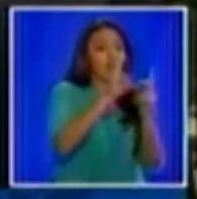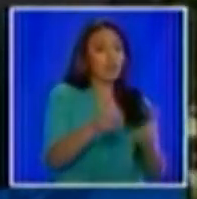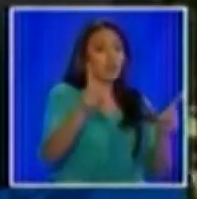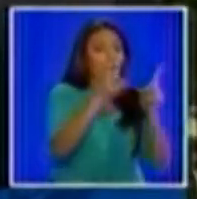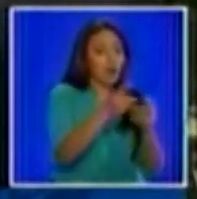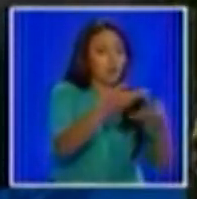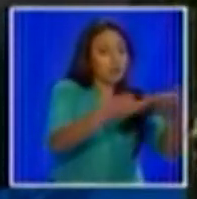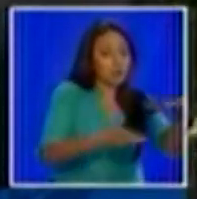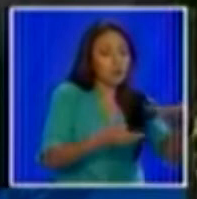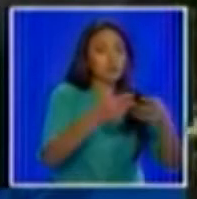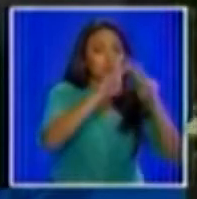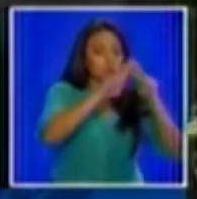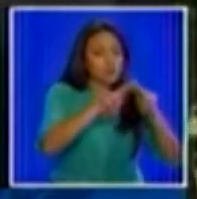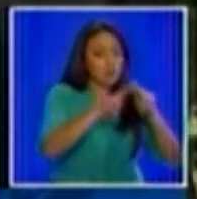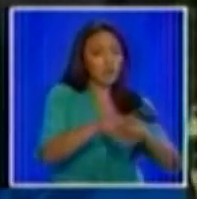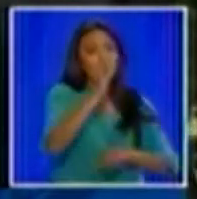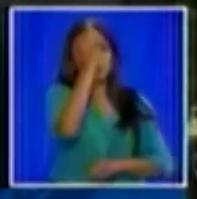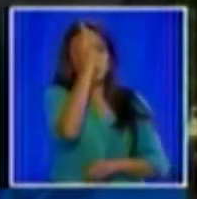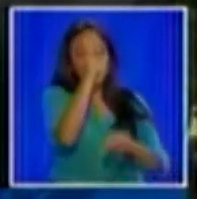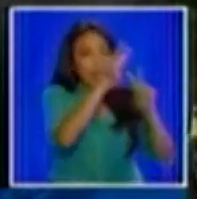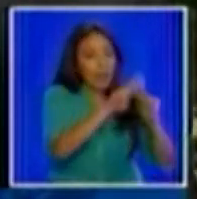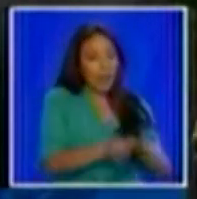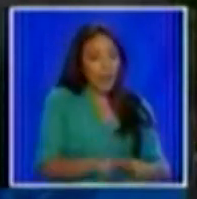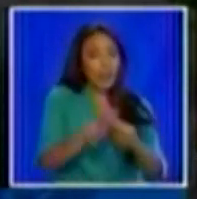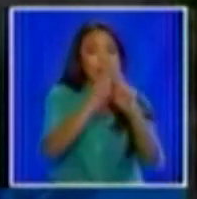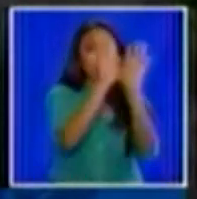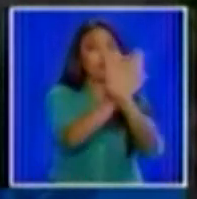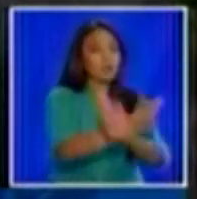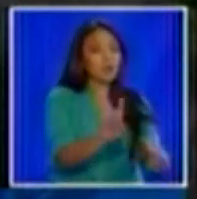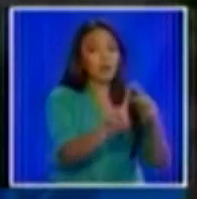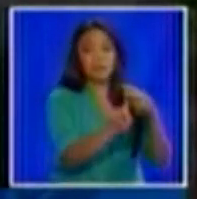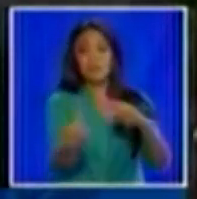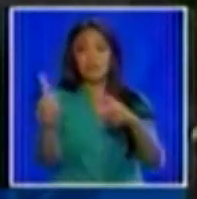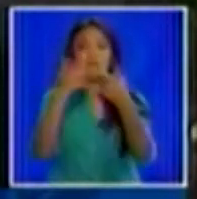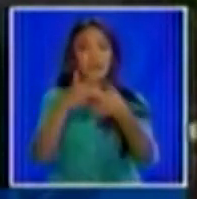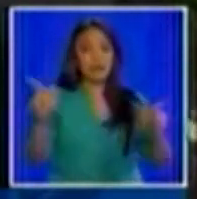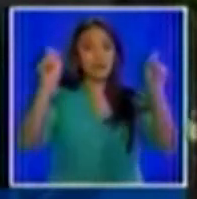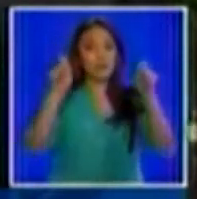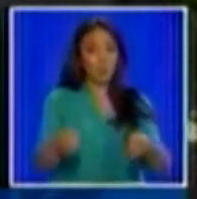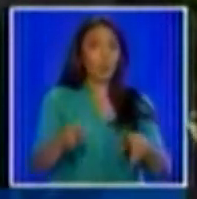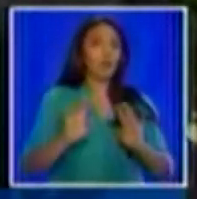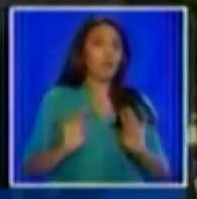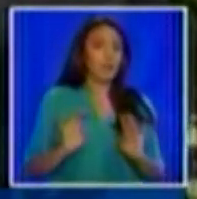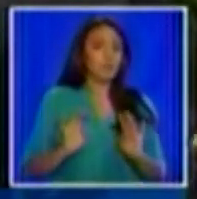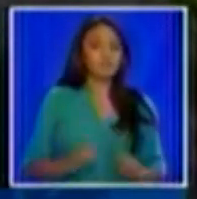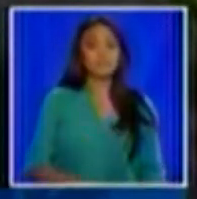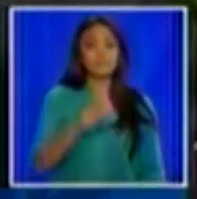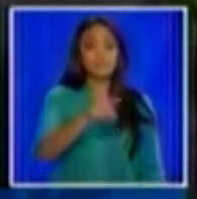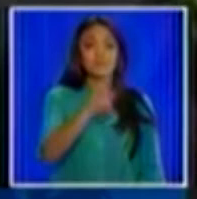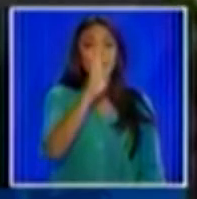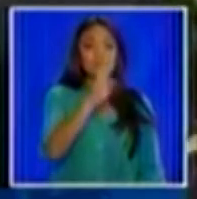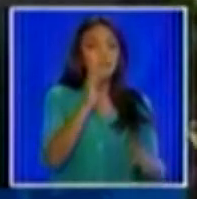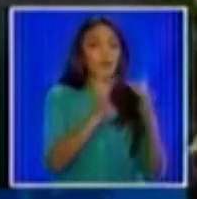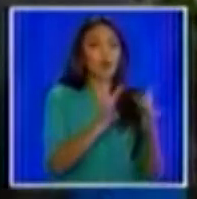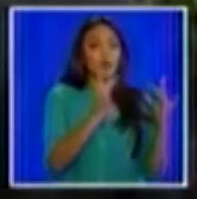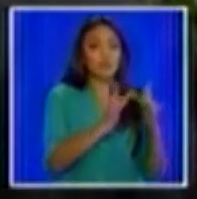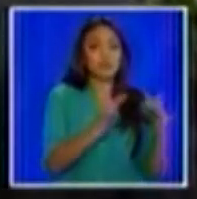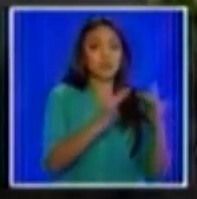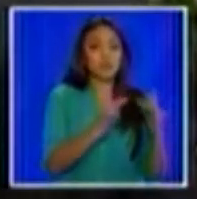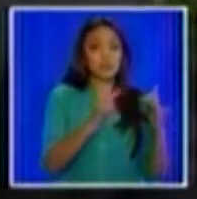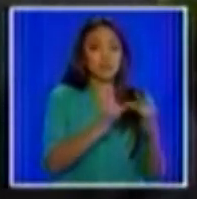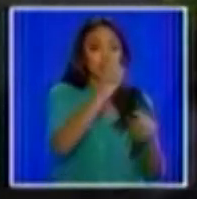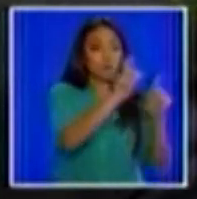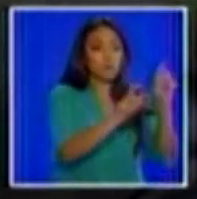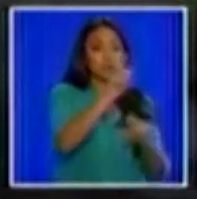seguramente hacerles un chequeo clínico aquí en el Ecuador y básicamente ellos podrán hacer su vida normal siempre y cuando estén en contacto directo con el